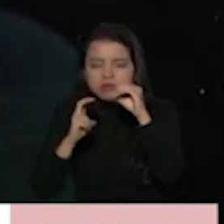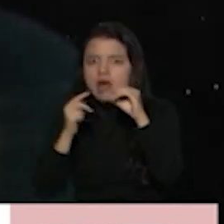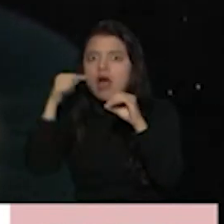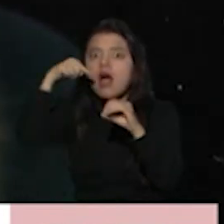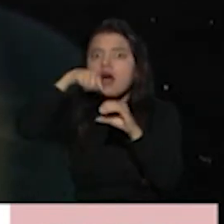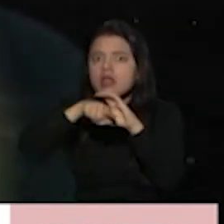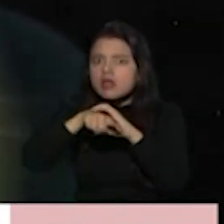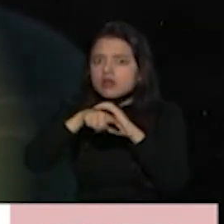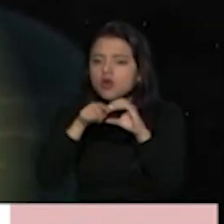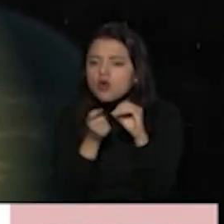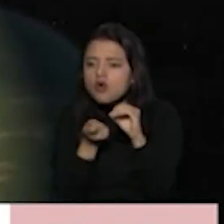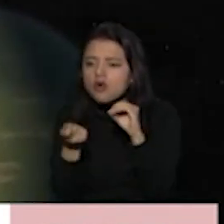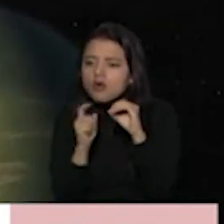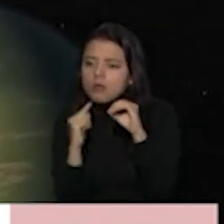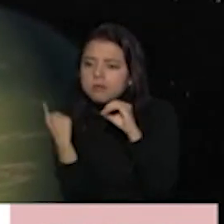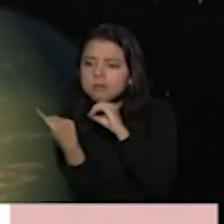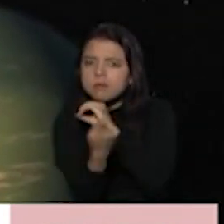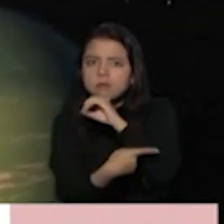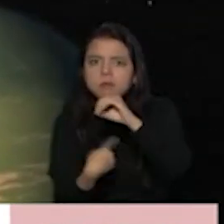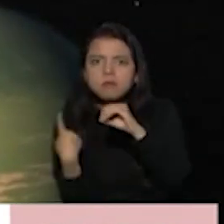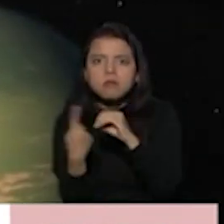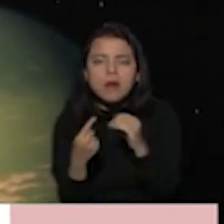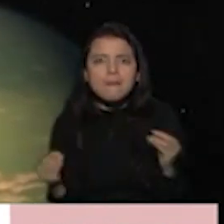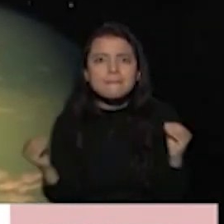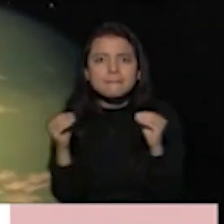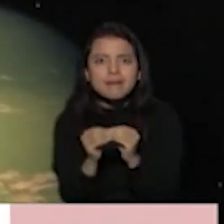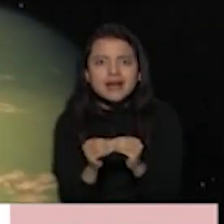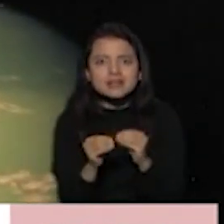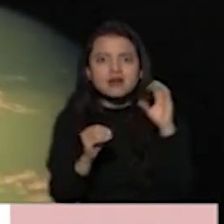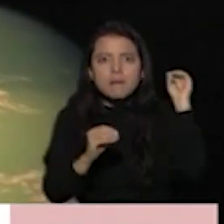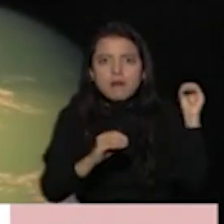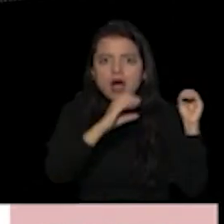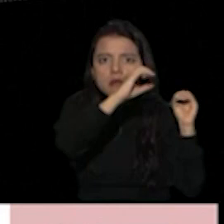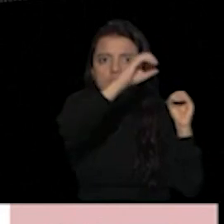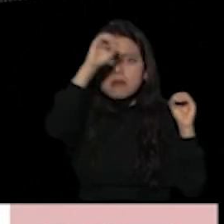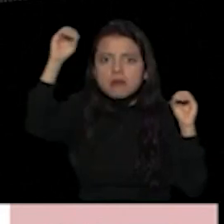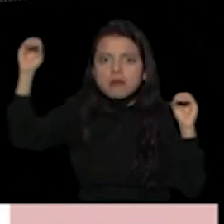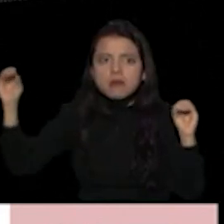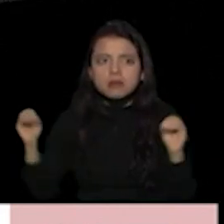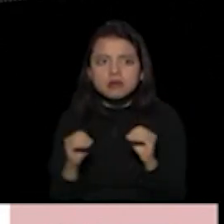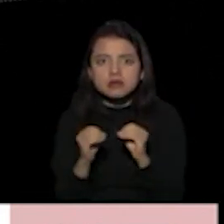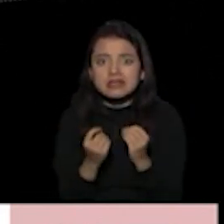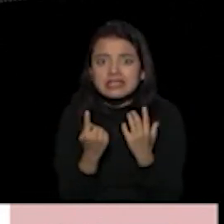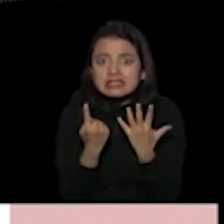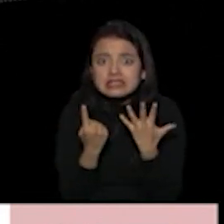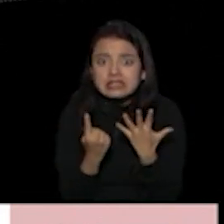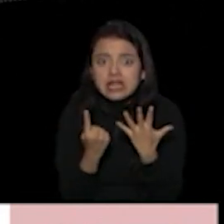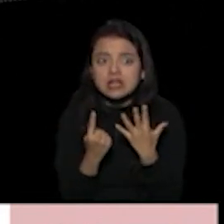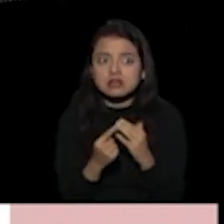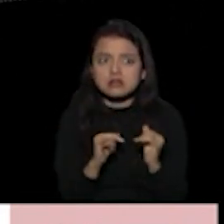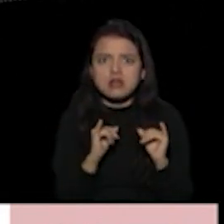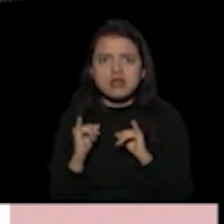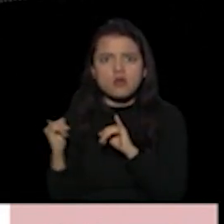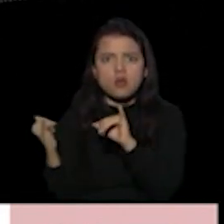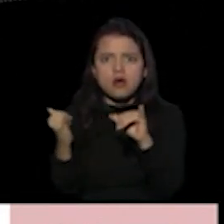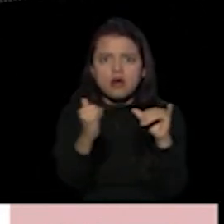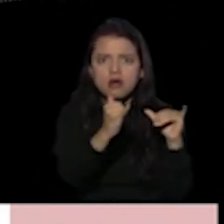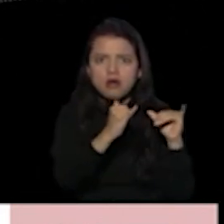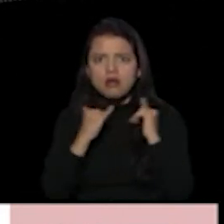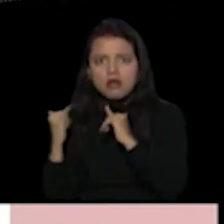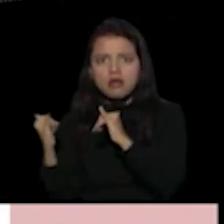sus atmósferas. Este sistema solar es único, porque los 6 planetas se mueven de manera similar a una